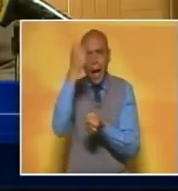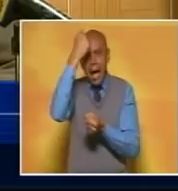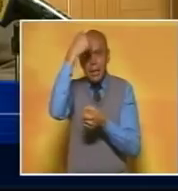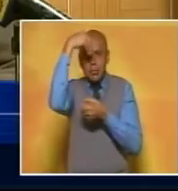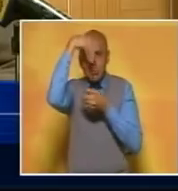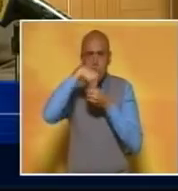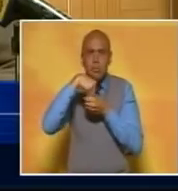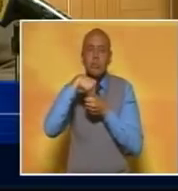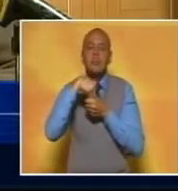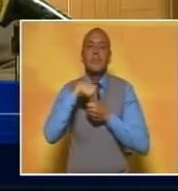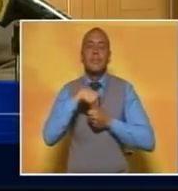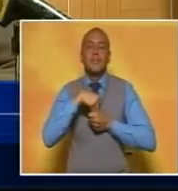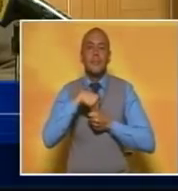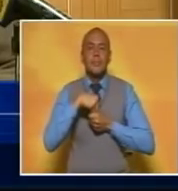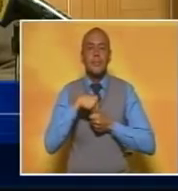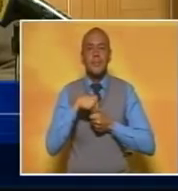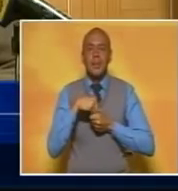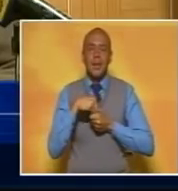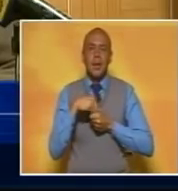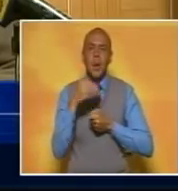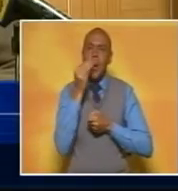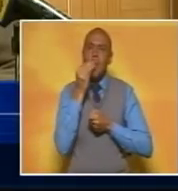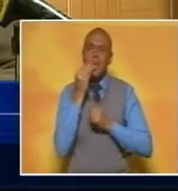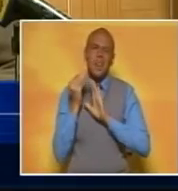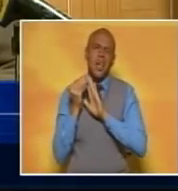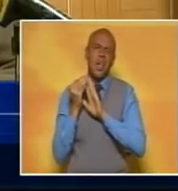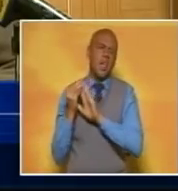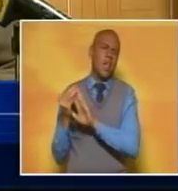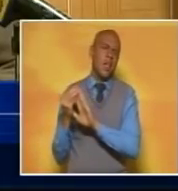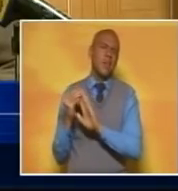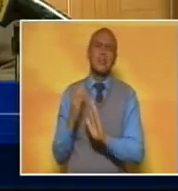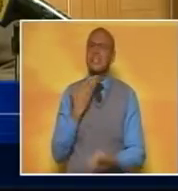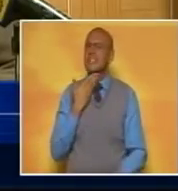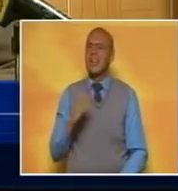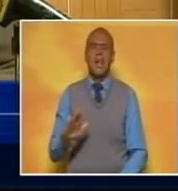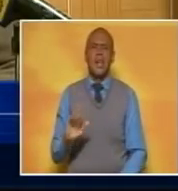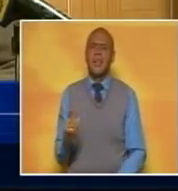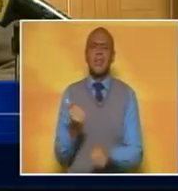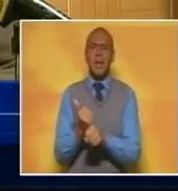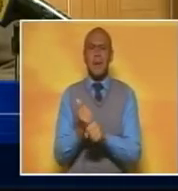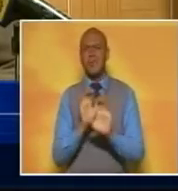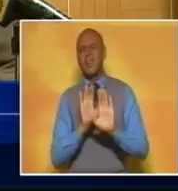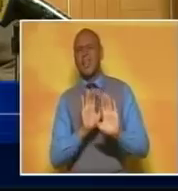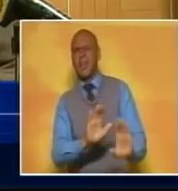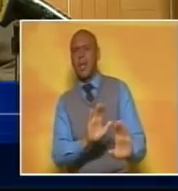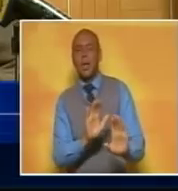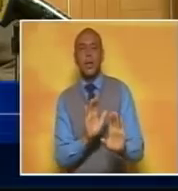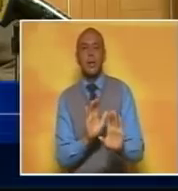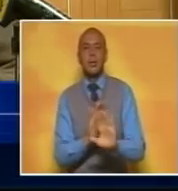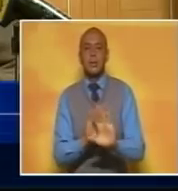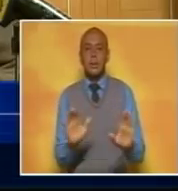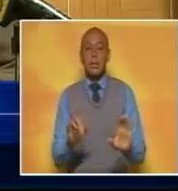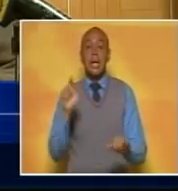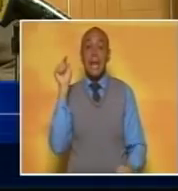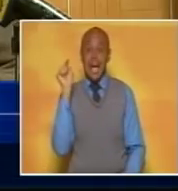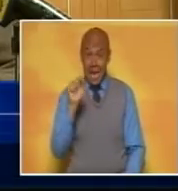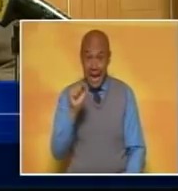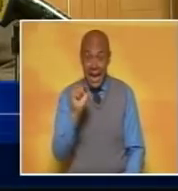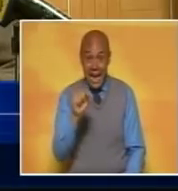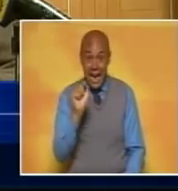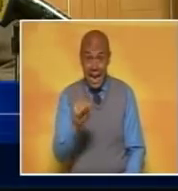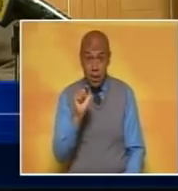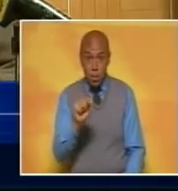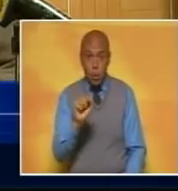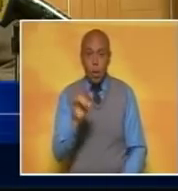pierde o aumenta el apetito y se inhabilita, se hace improductiva. Esa depresión puede terminar